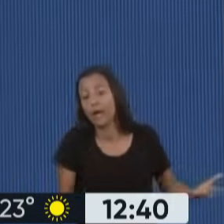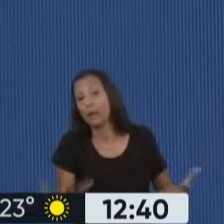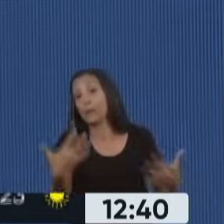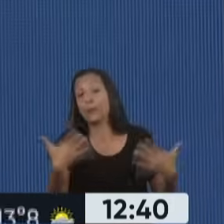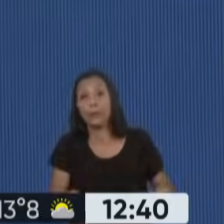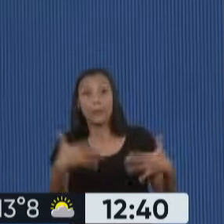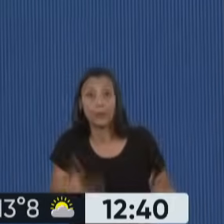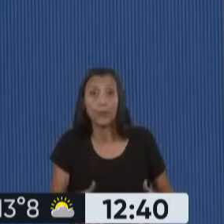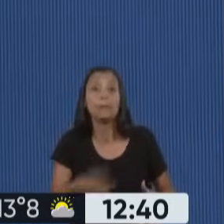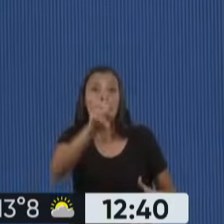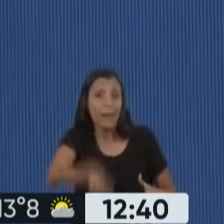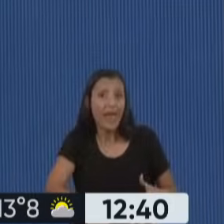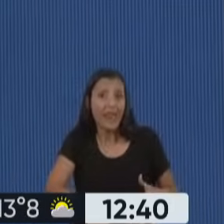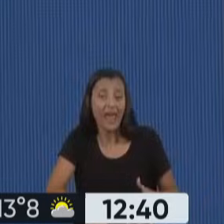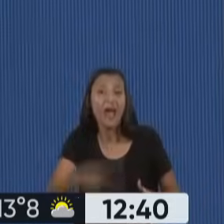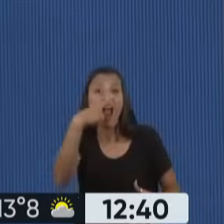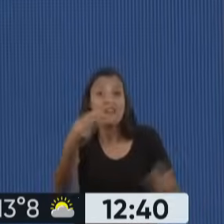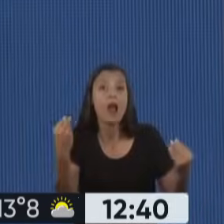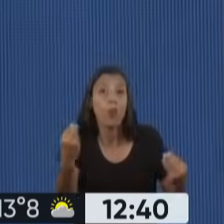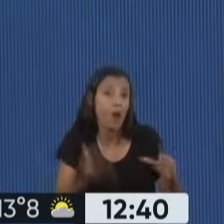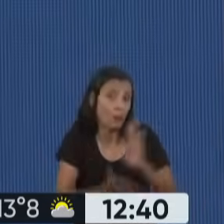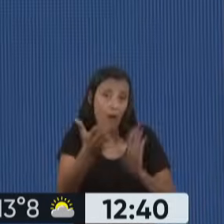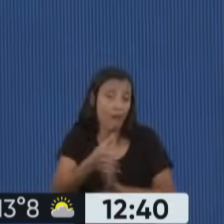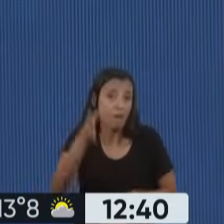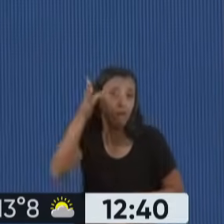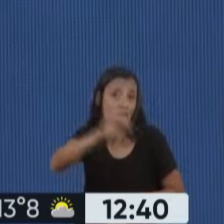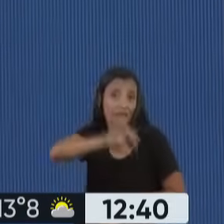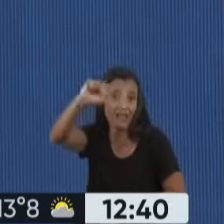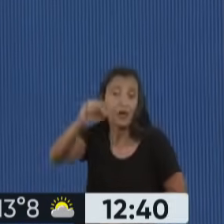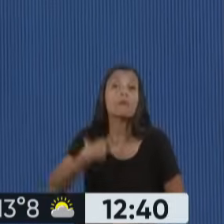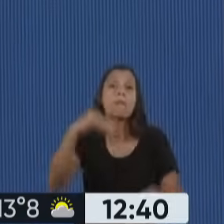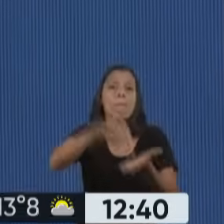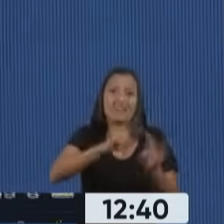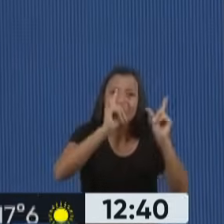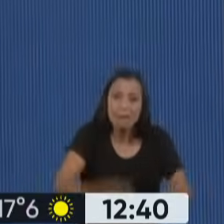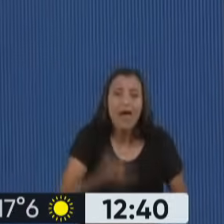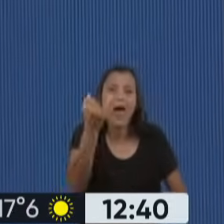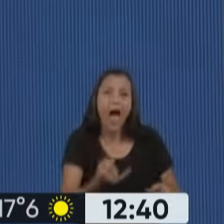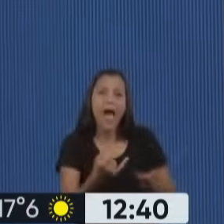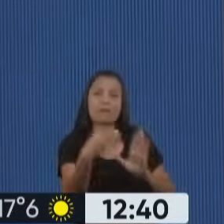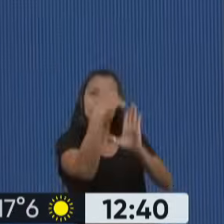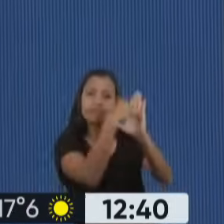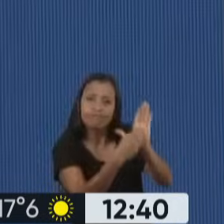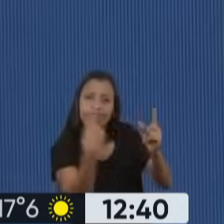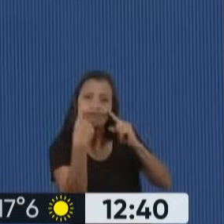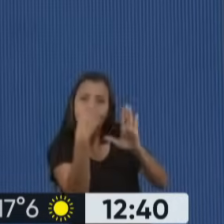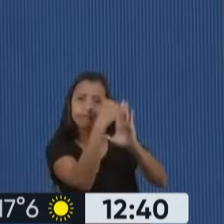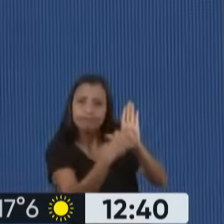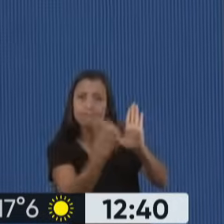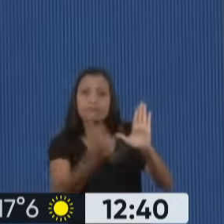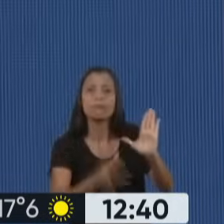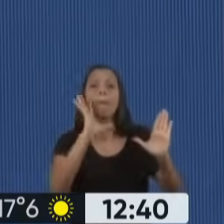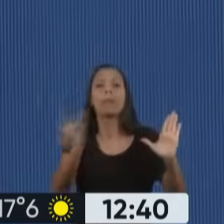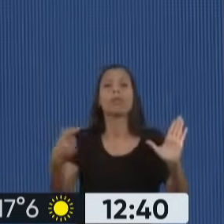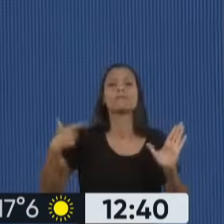combustible para una hiperinflación. Y como si esto fuera poco, teníamos indicadores